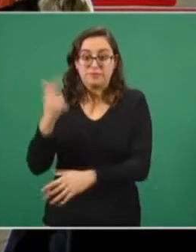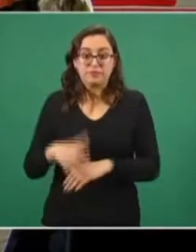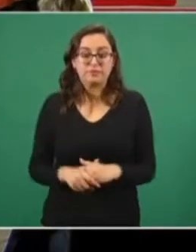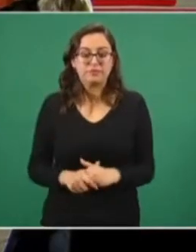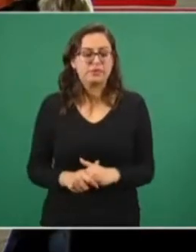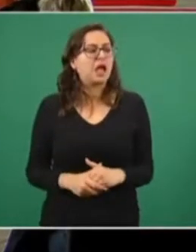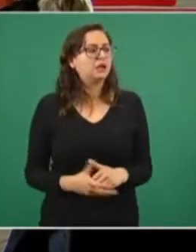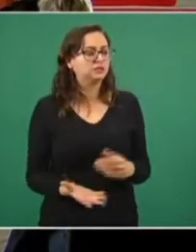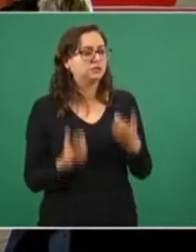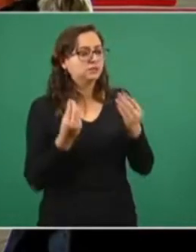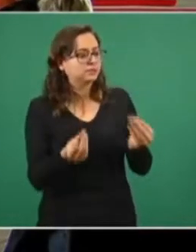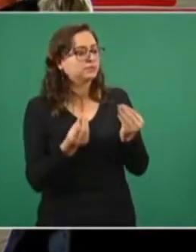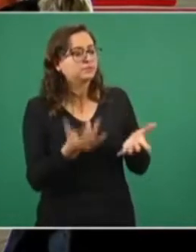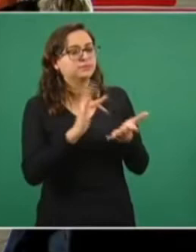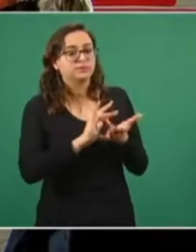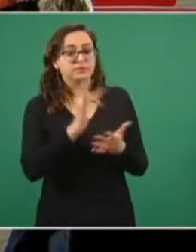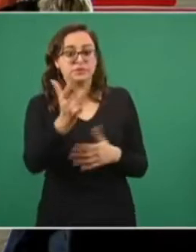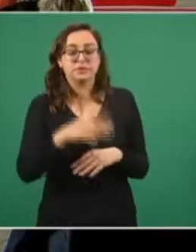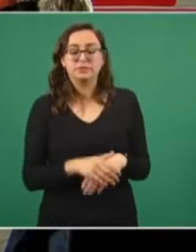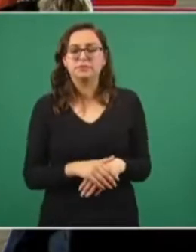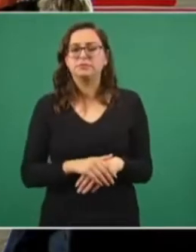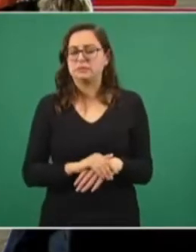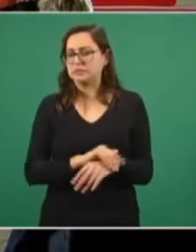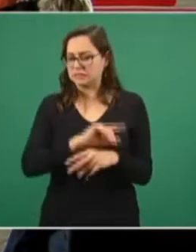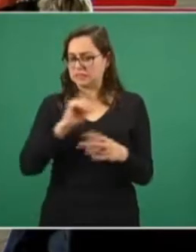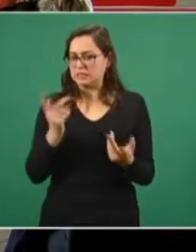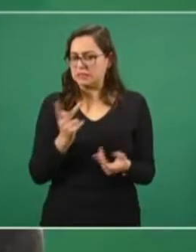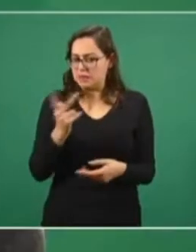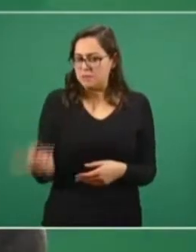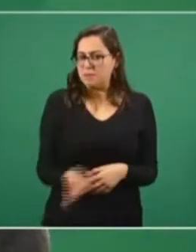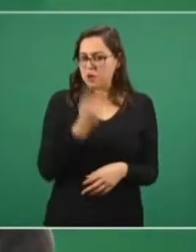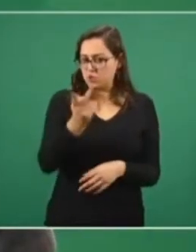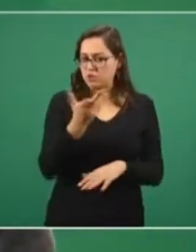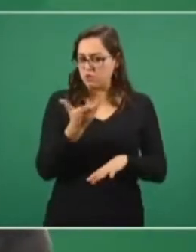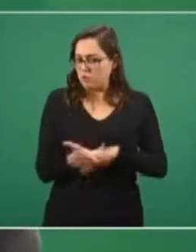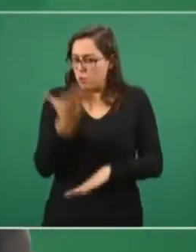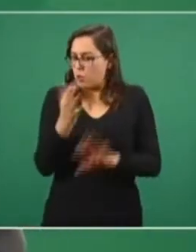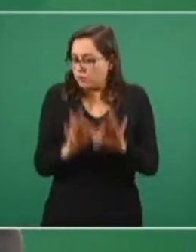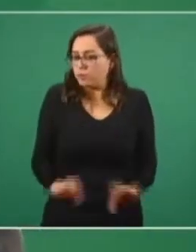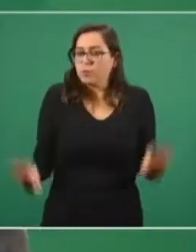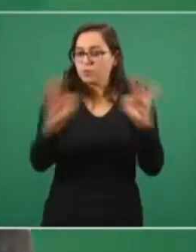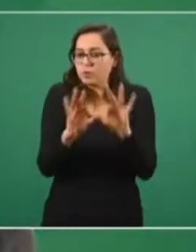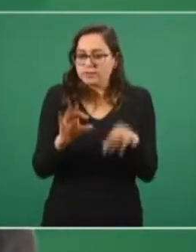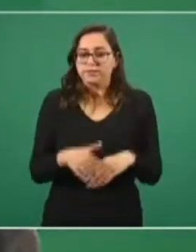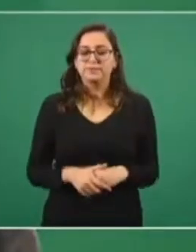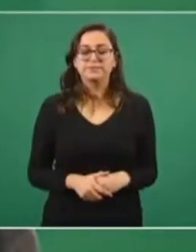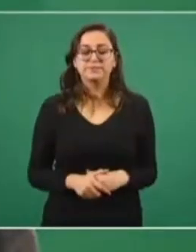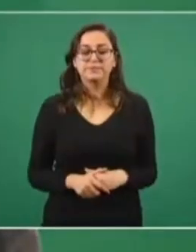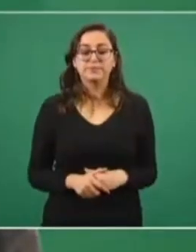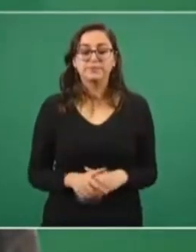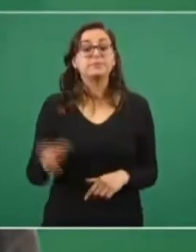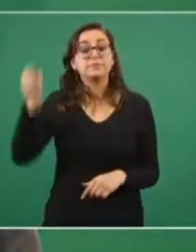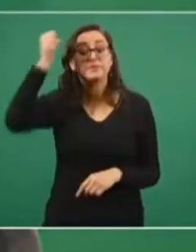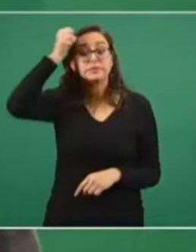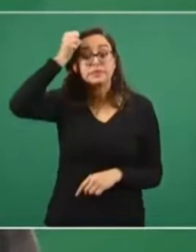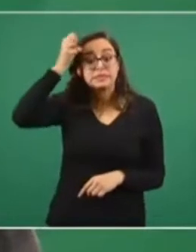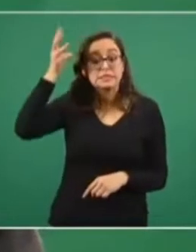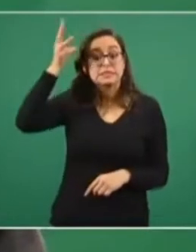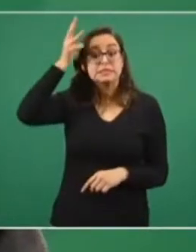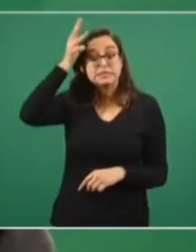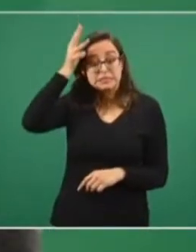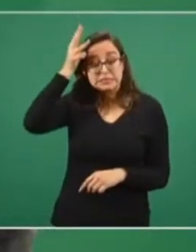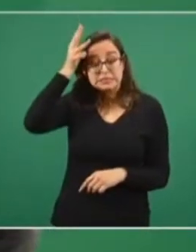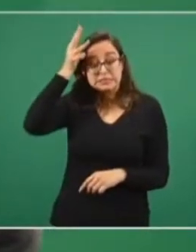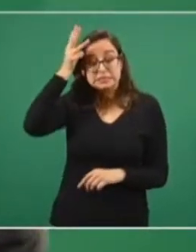por la consideración. Abordemos esta primera, que es definitivamente de gran importancia. El síndrome de Down,